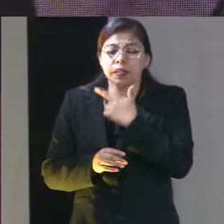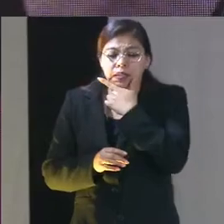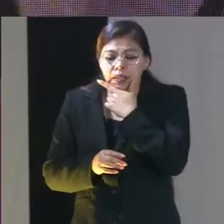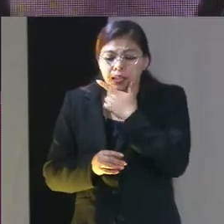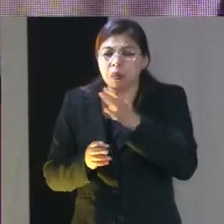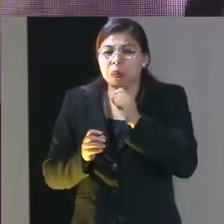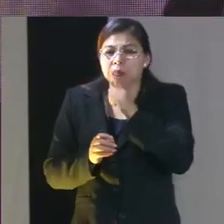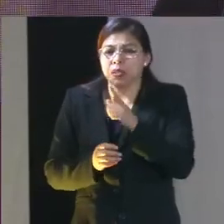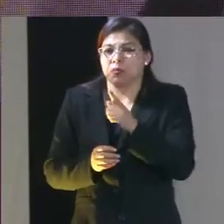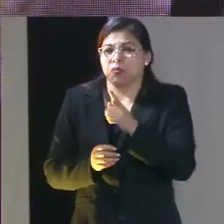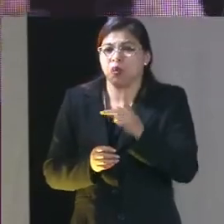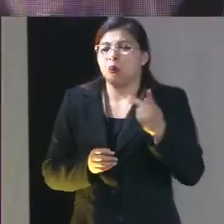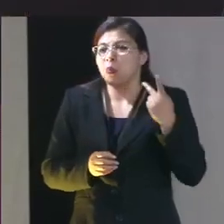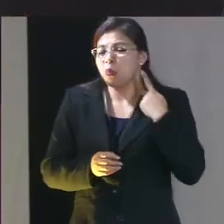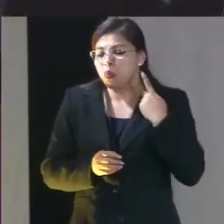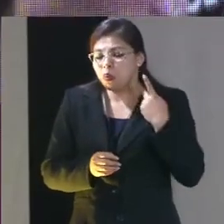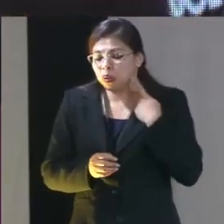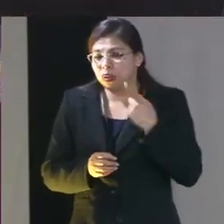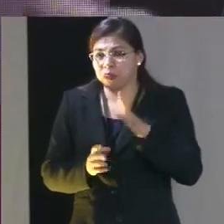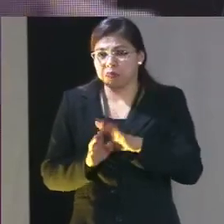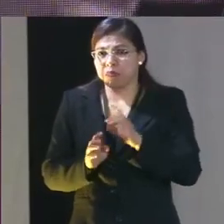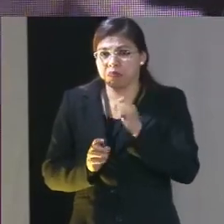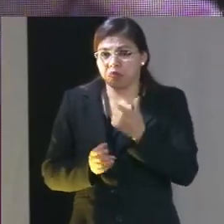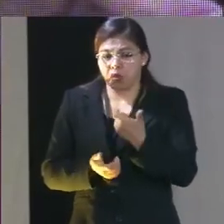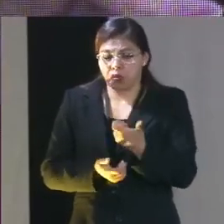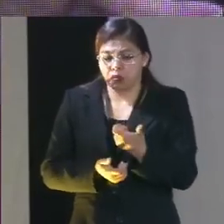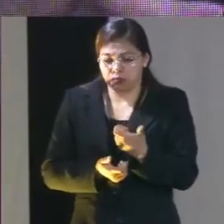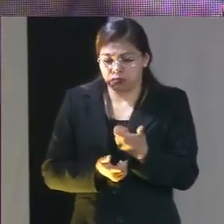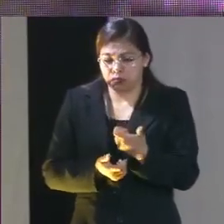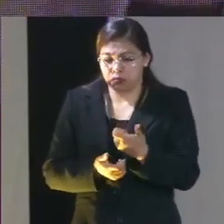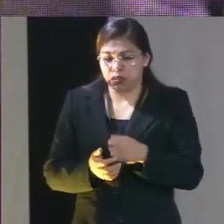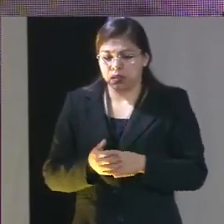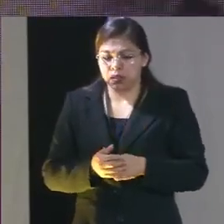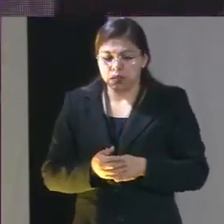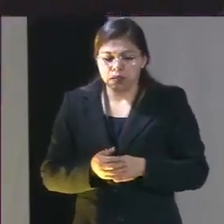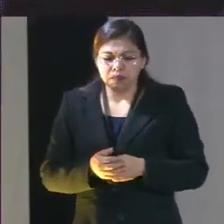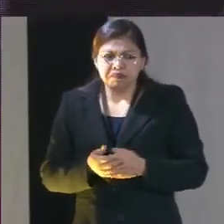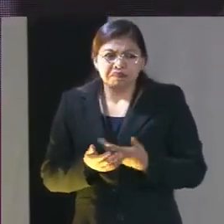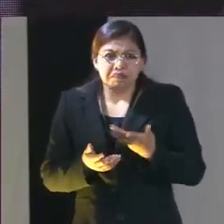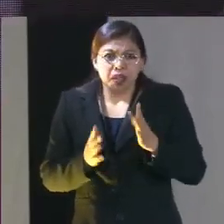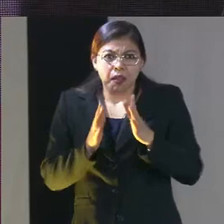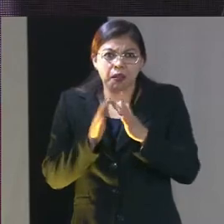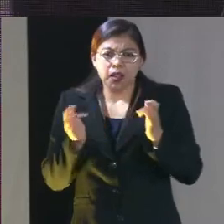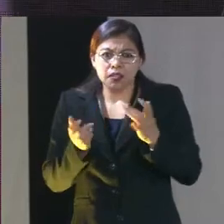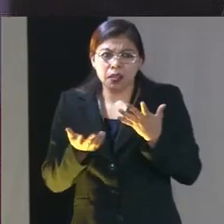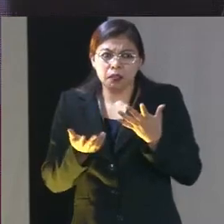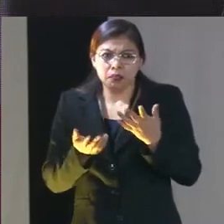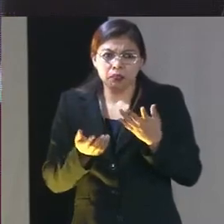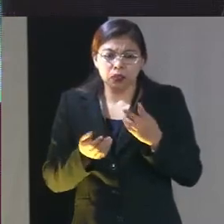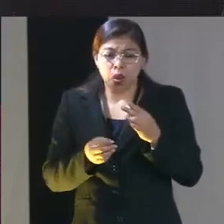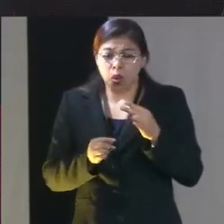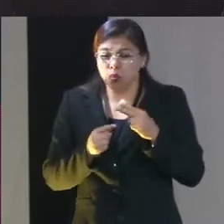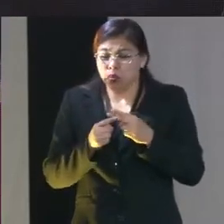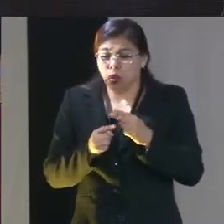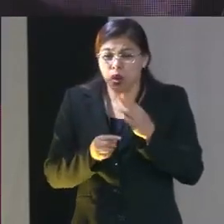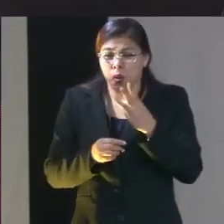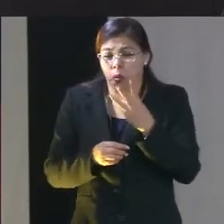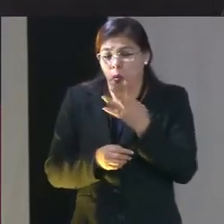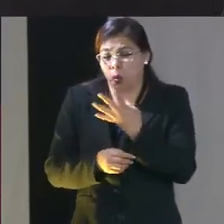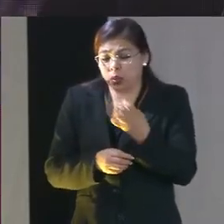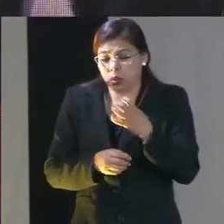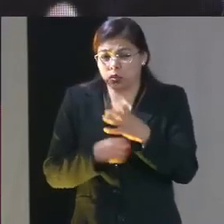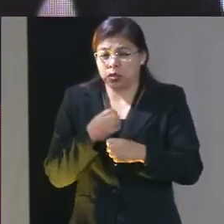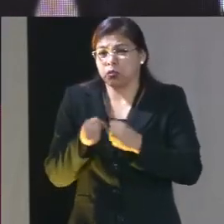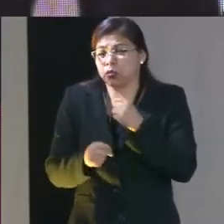autonomía política y de dominación económica. Pasó en Francia durante 400 años, pasó en España